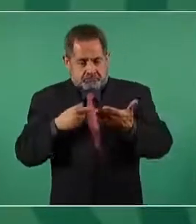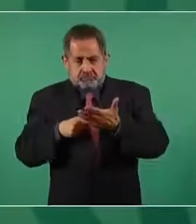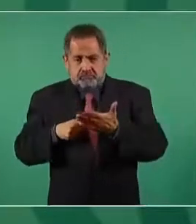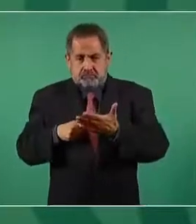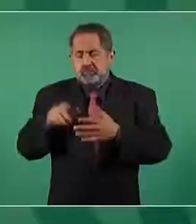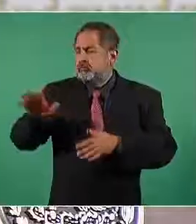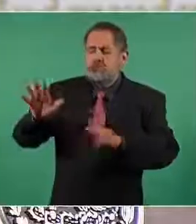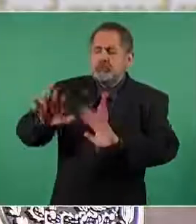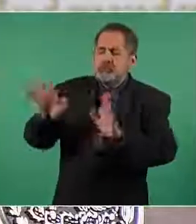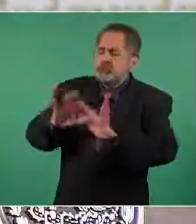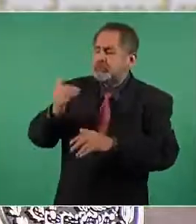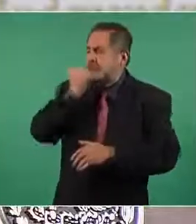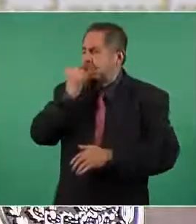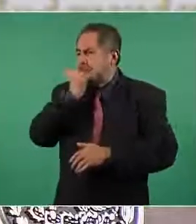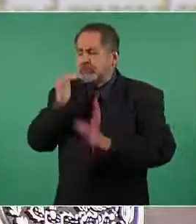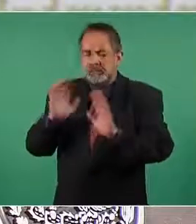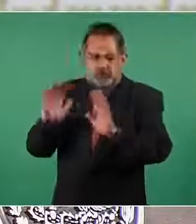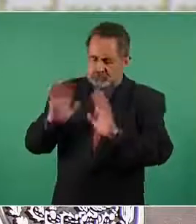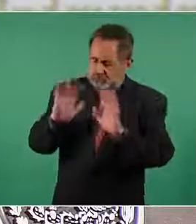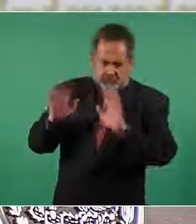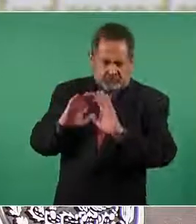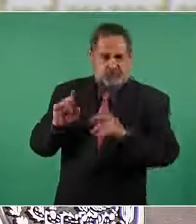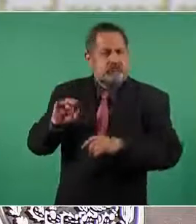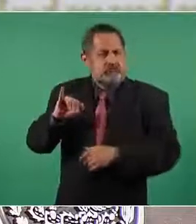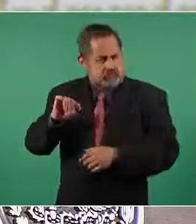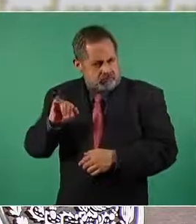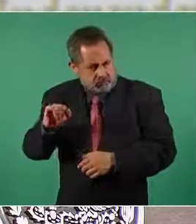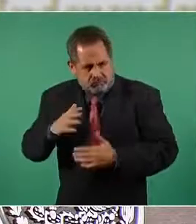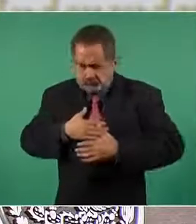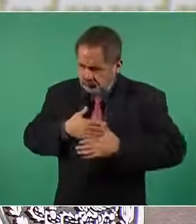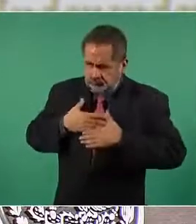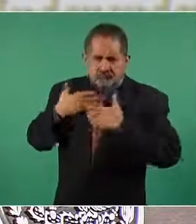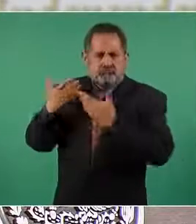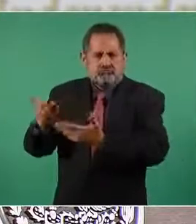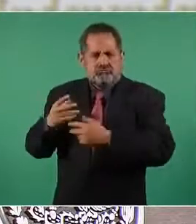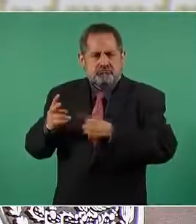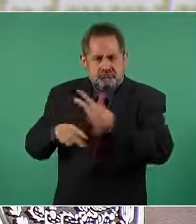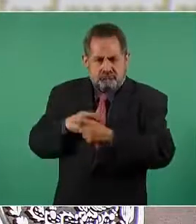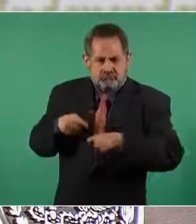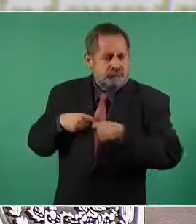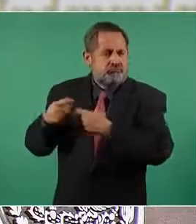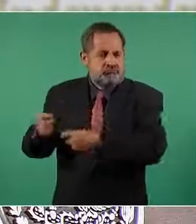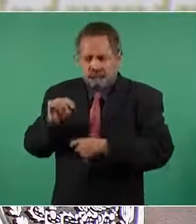diciendo que había un malentendido y que ellos estaban en la mejor disposición